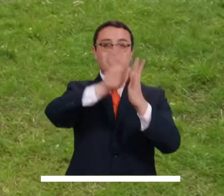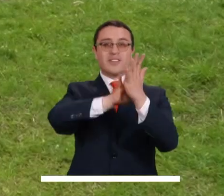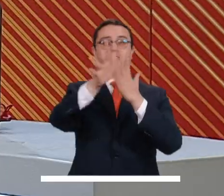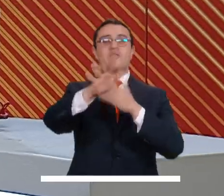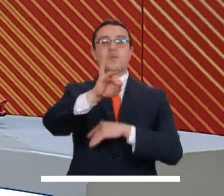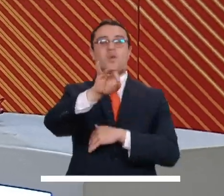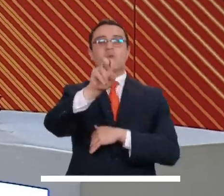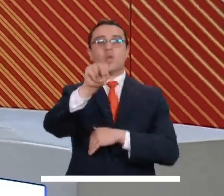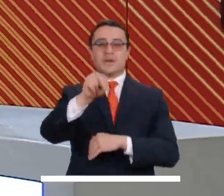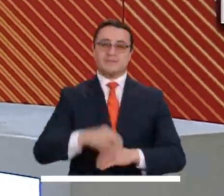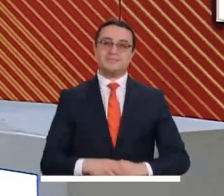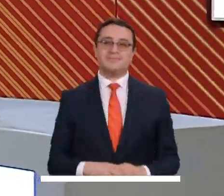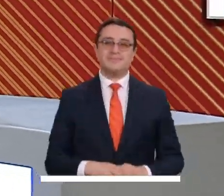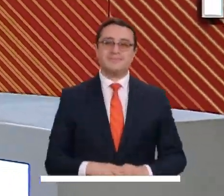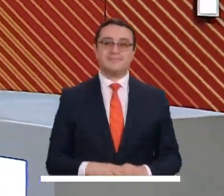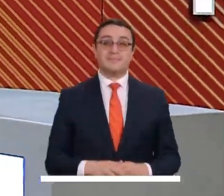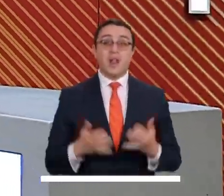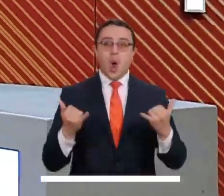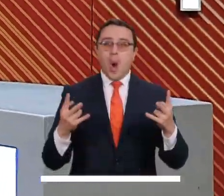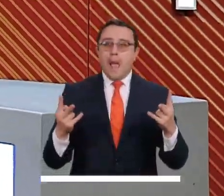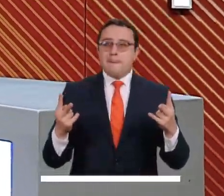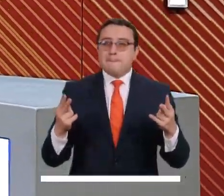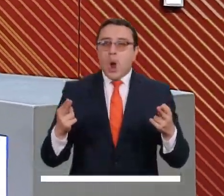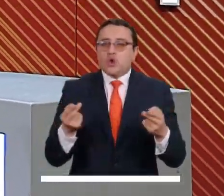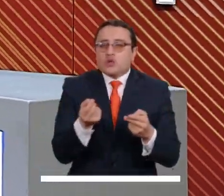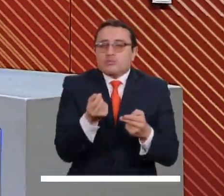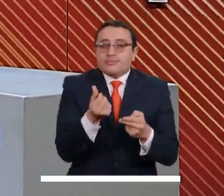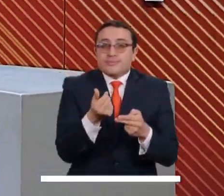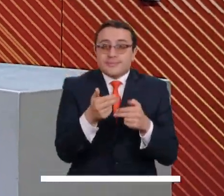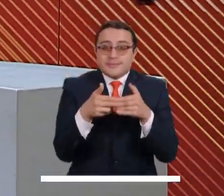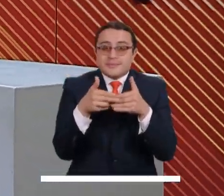Escobar. Hacemos una pequeña pausa y